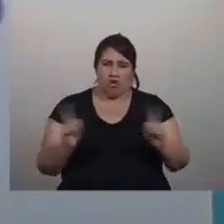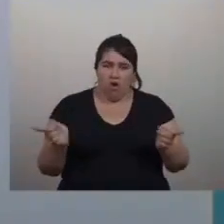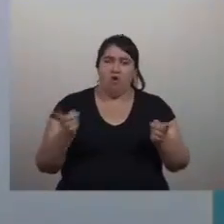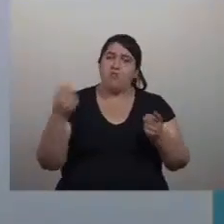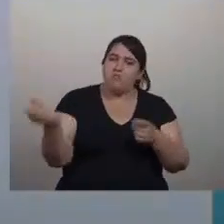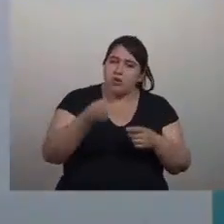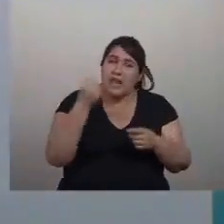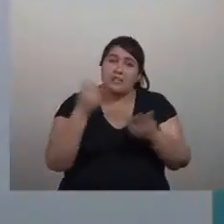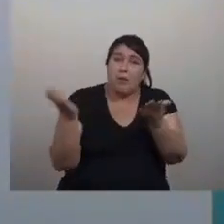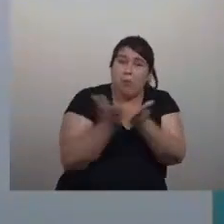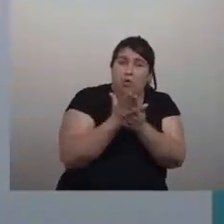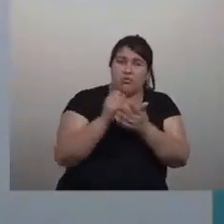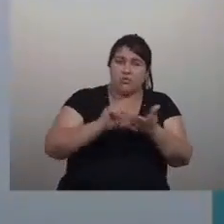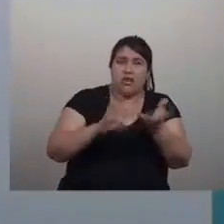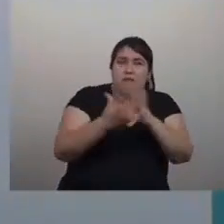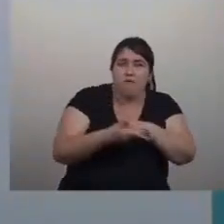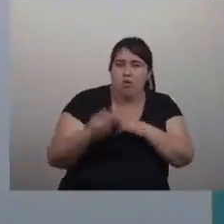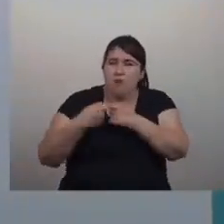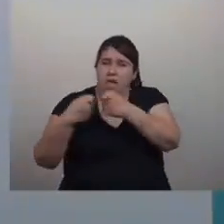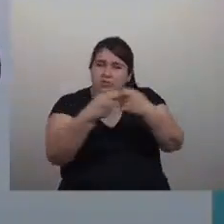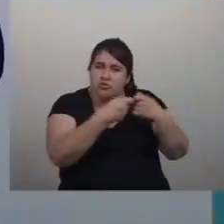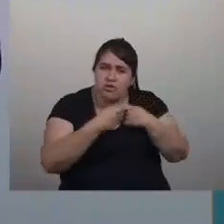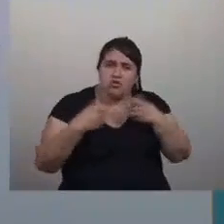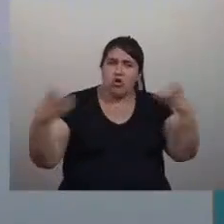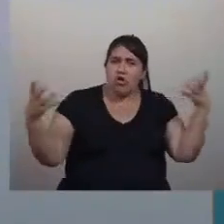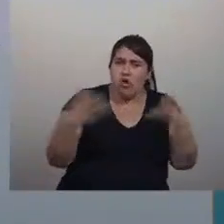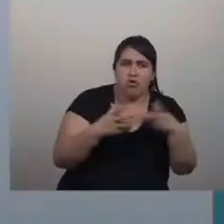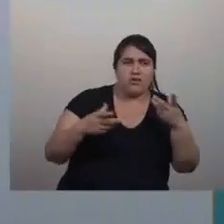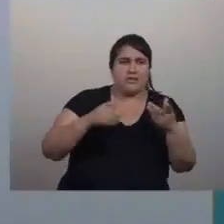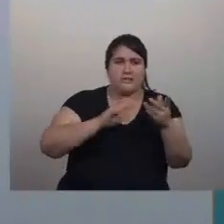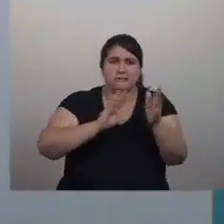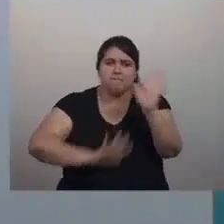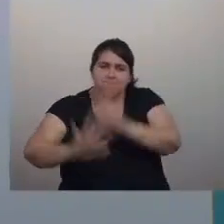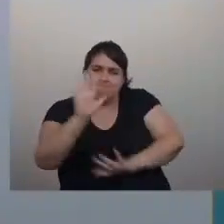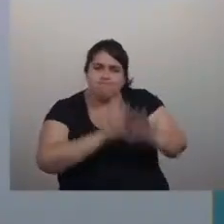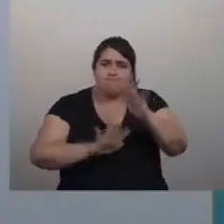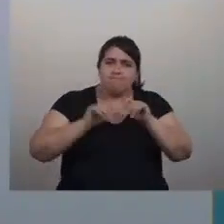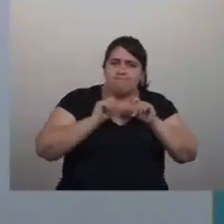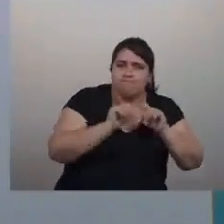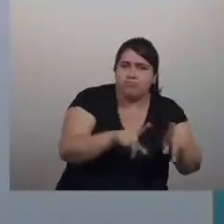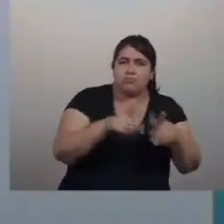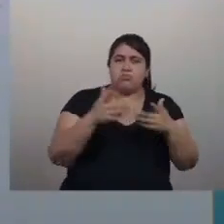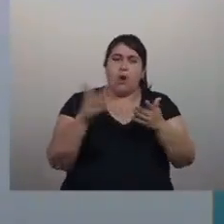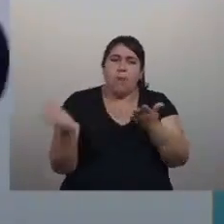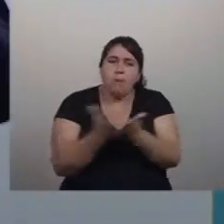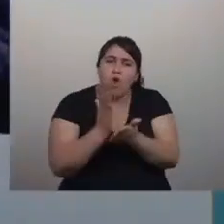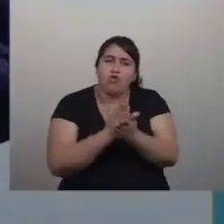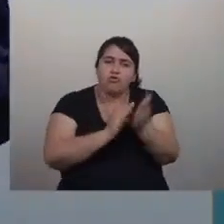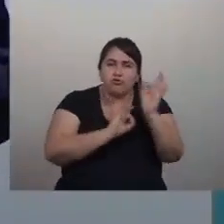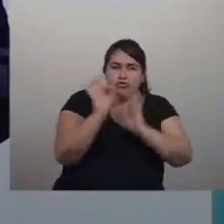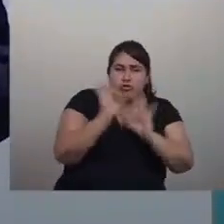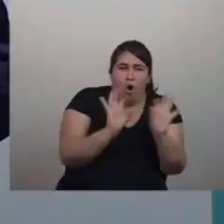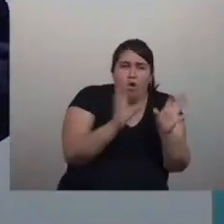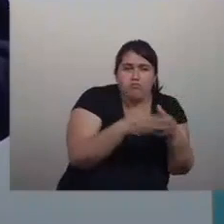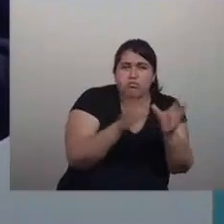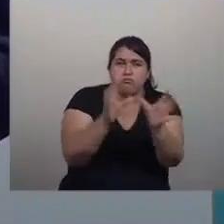a través de esta formas asociativas de esta forma familiares de esta forma de producción en pequeñas